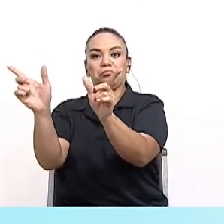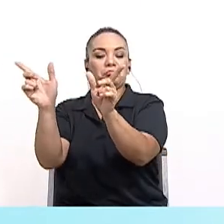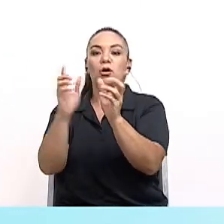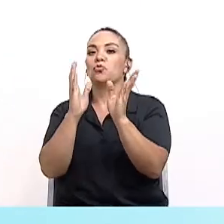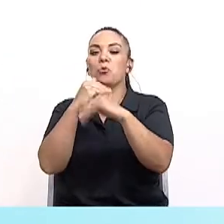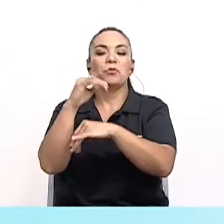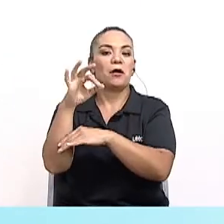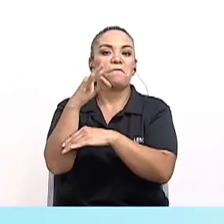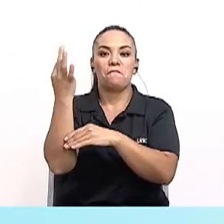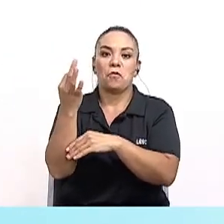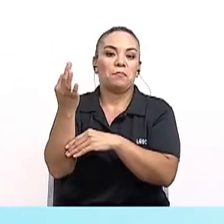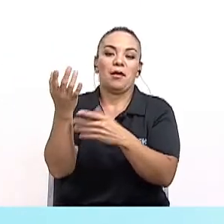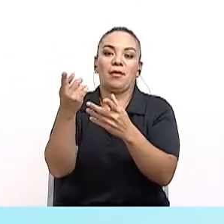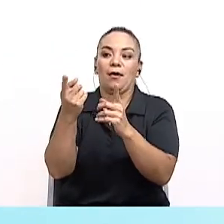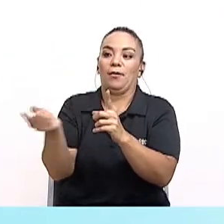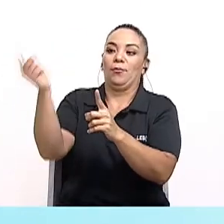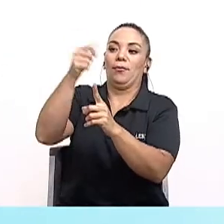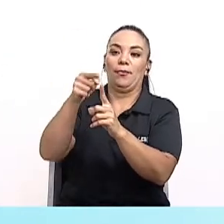de retorno, digámoslo así.